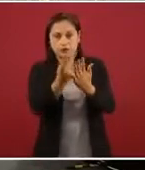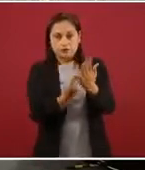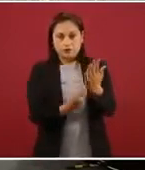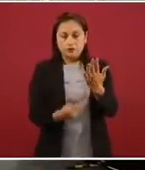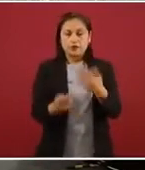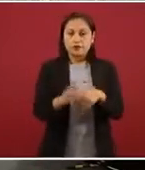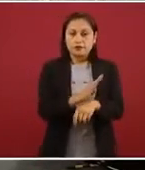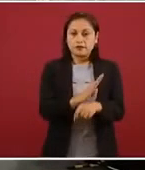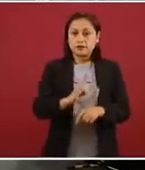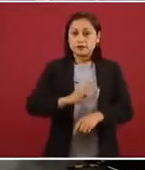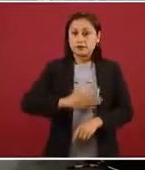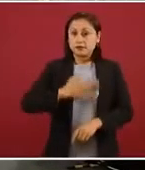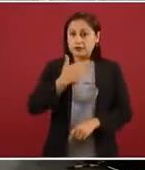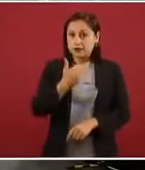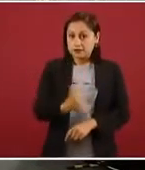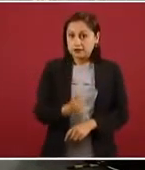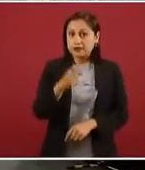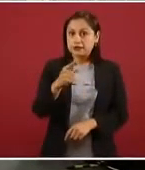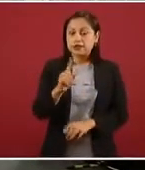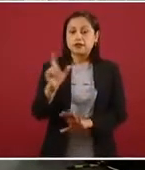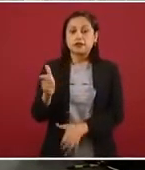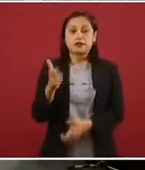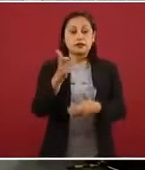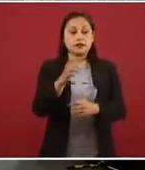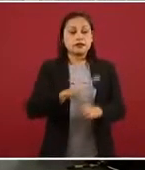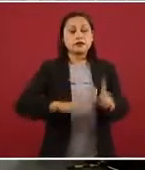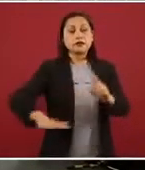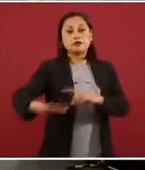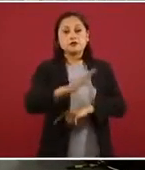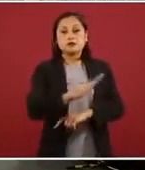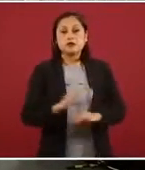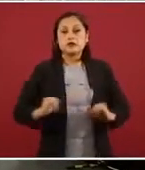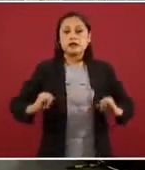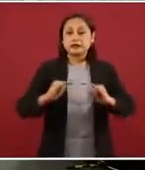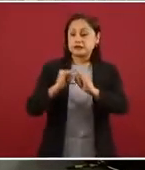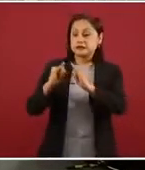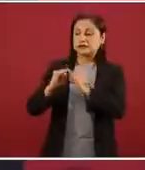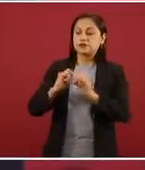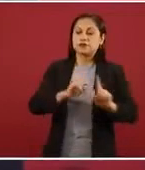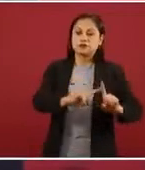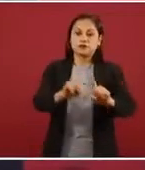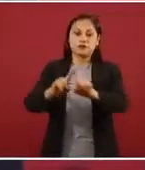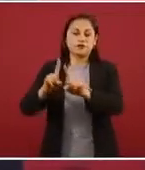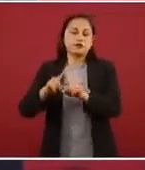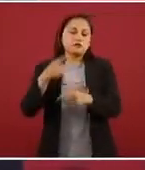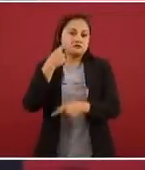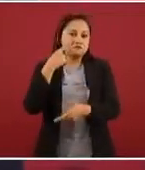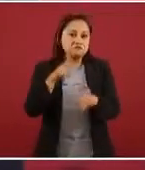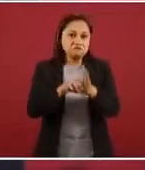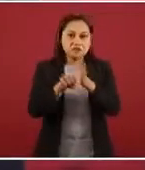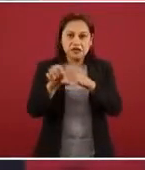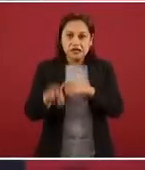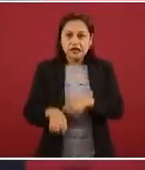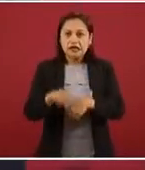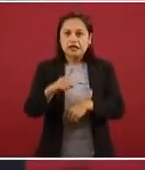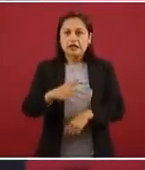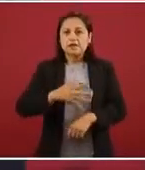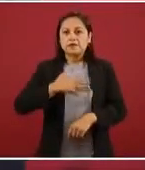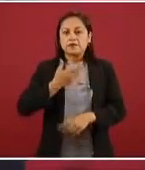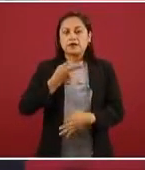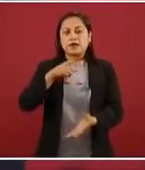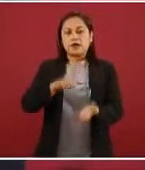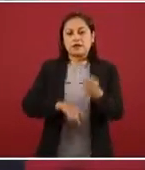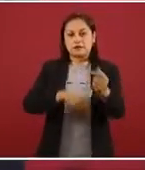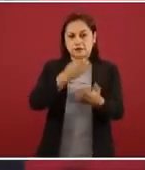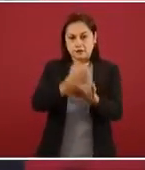que es la inversión social, están en diferentes instituciones o dependencias. Ejemplo, Tandas para Bienestar está en Economía,